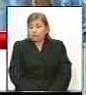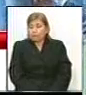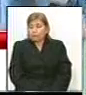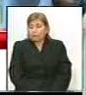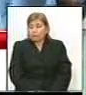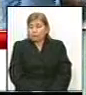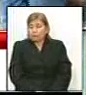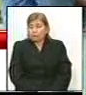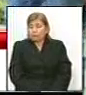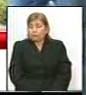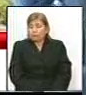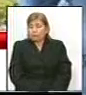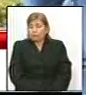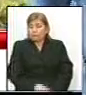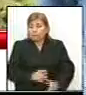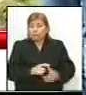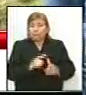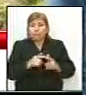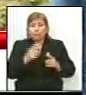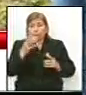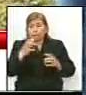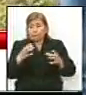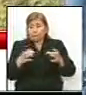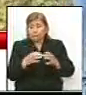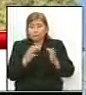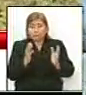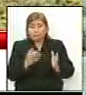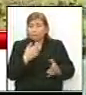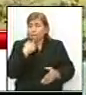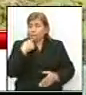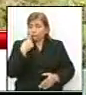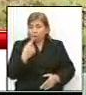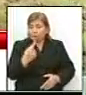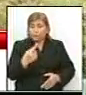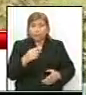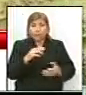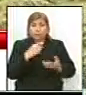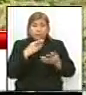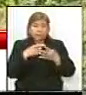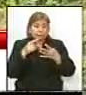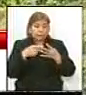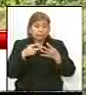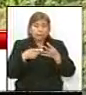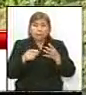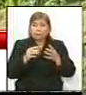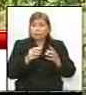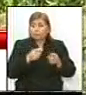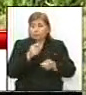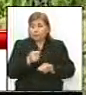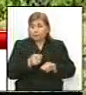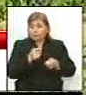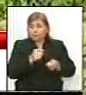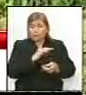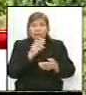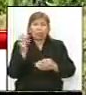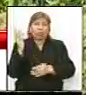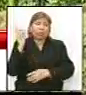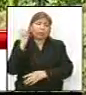Bueno, señor congresista, para manifestarle, voy a enumerar la problemática del sector agrario, me voy a pasar todo el